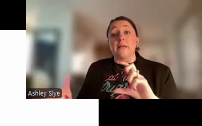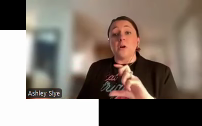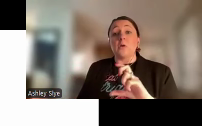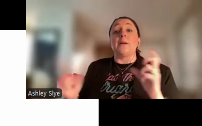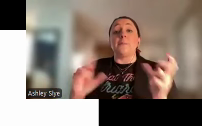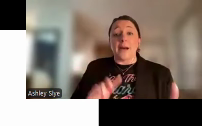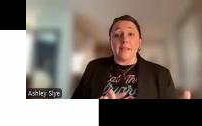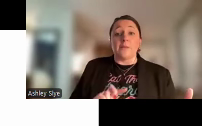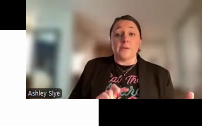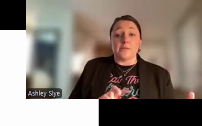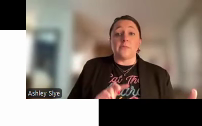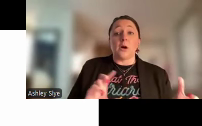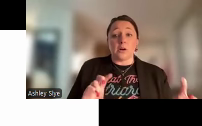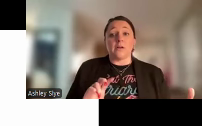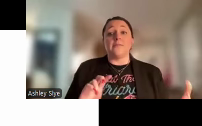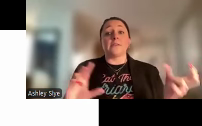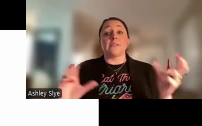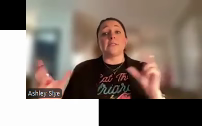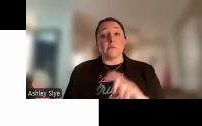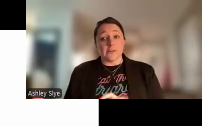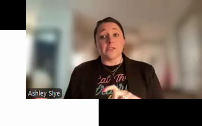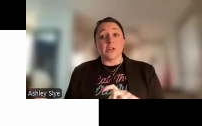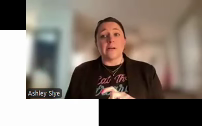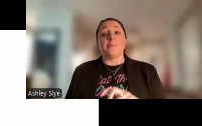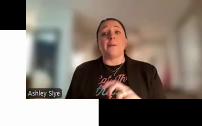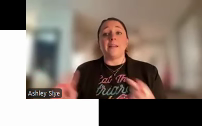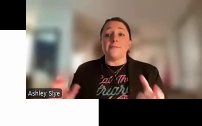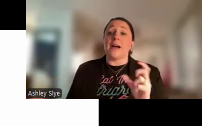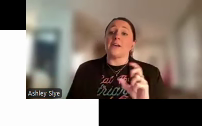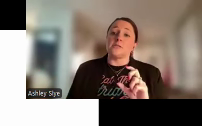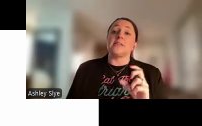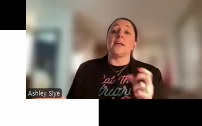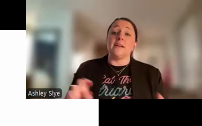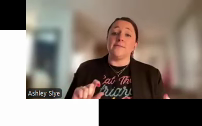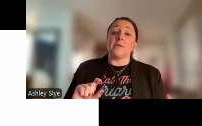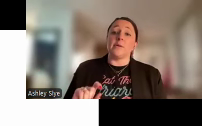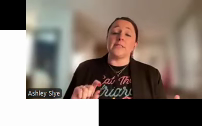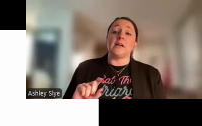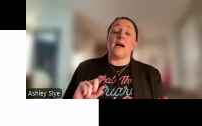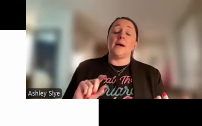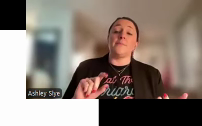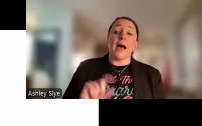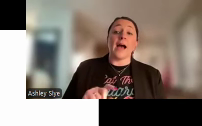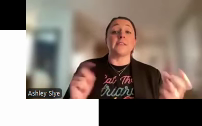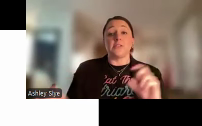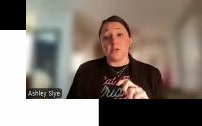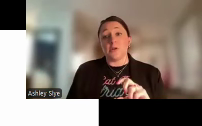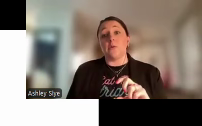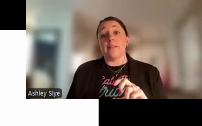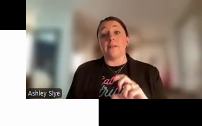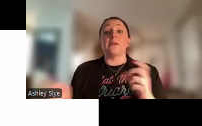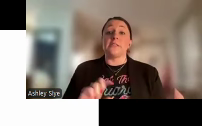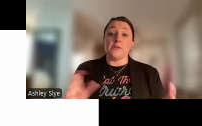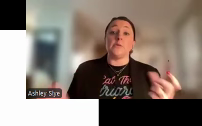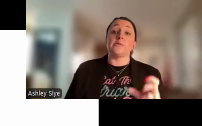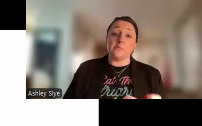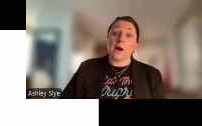esconderla en botellas de pastillas vitaminas en lugar de en la que viene. Y todo esto es para